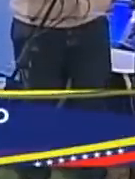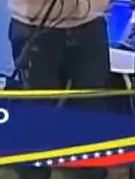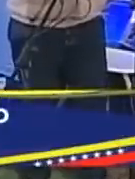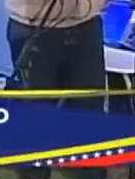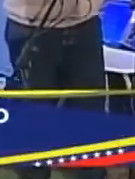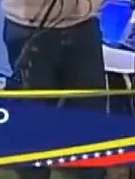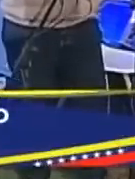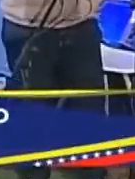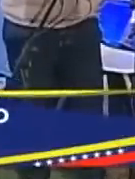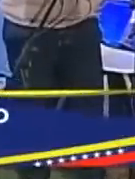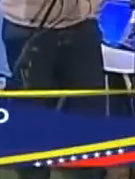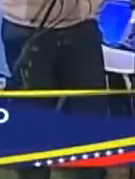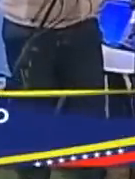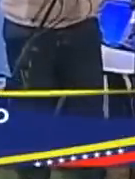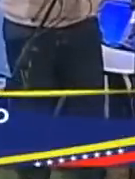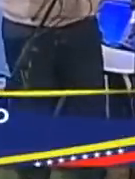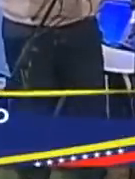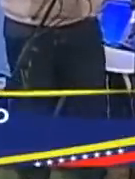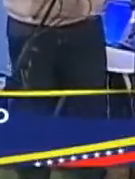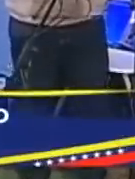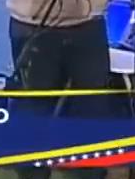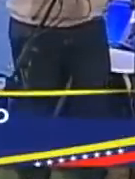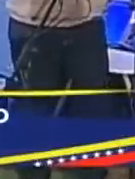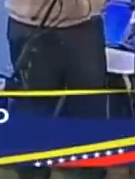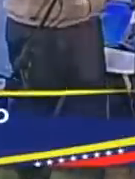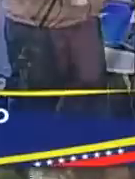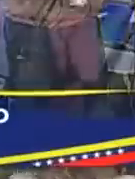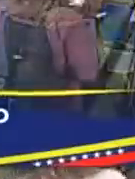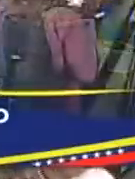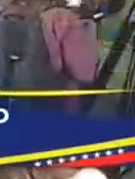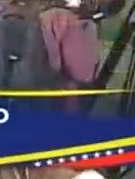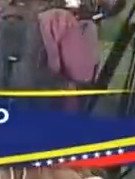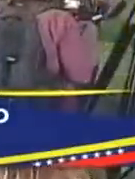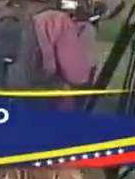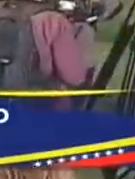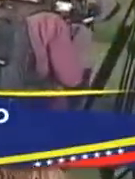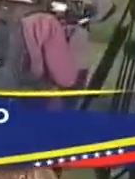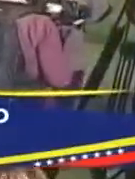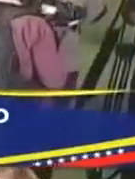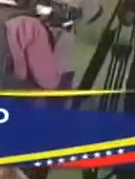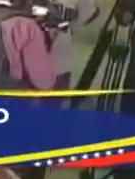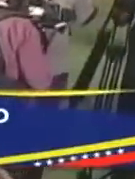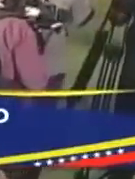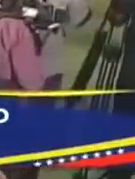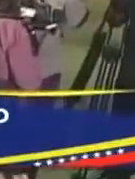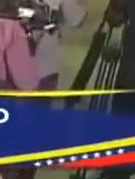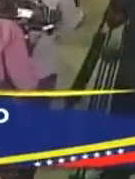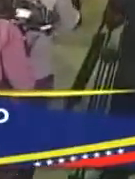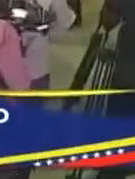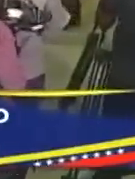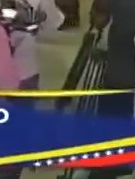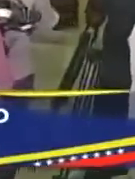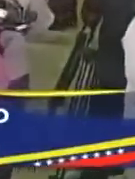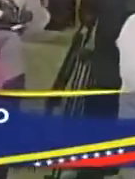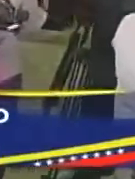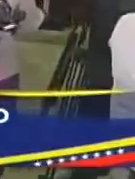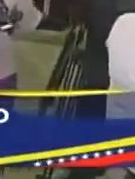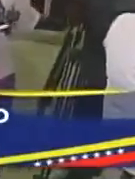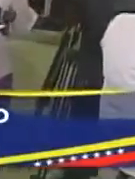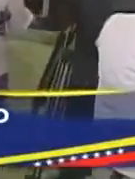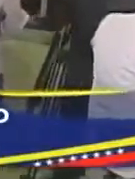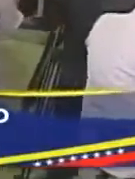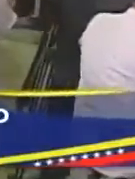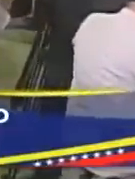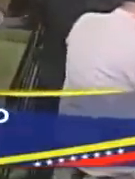que él dejó siendo nuestro. Dicen que viene caliente por nuestro comportamiento,